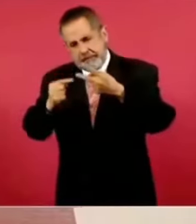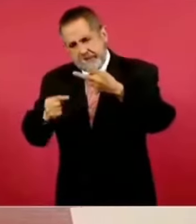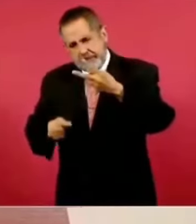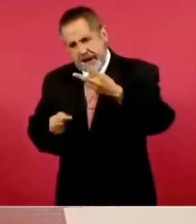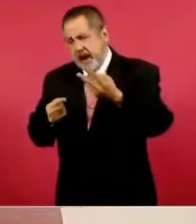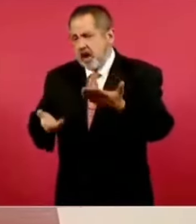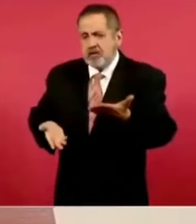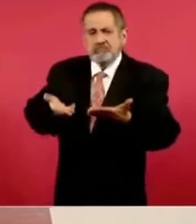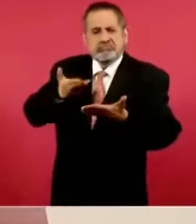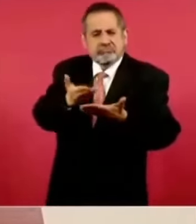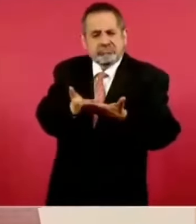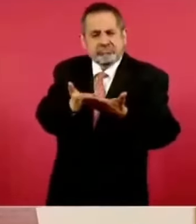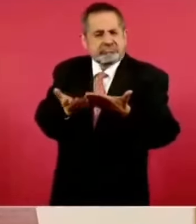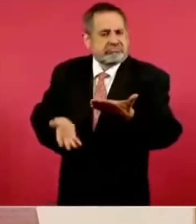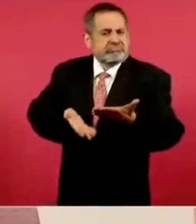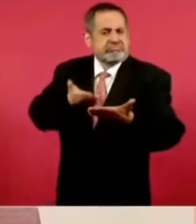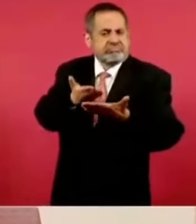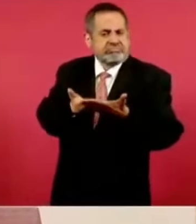Aquí.